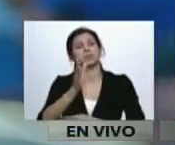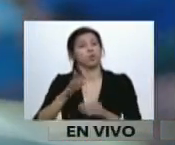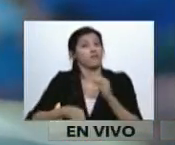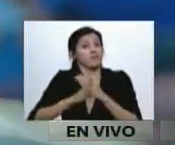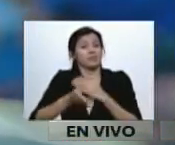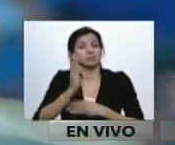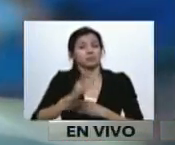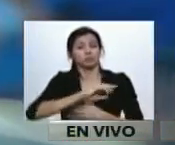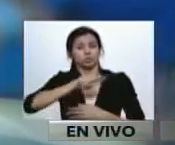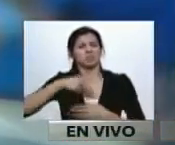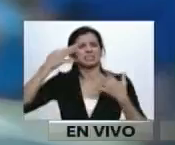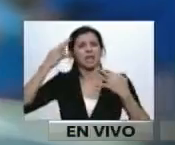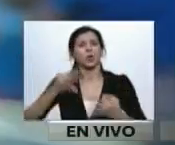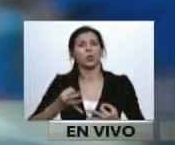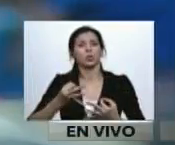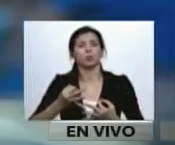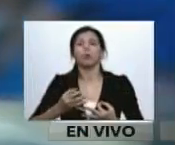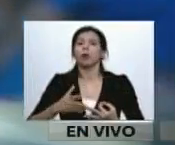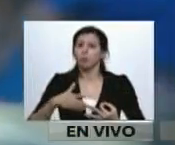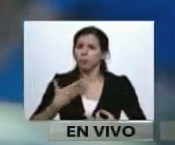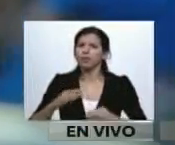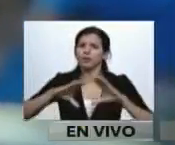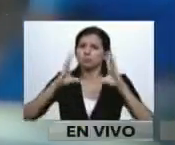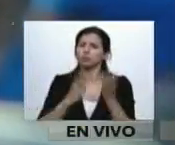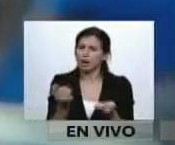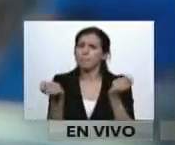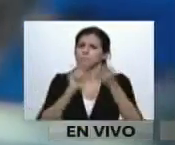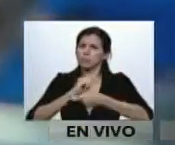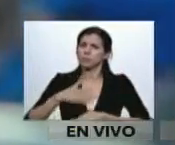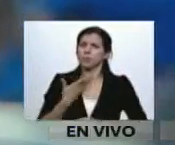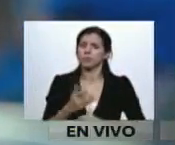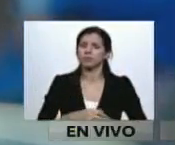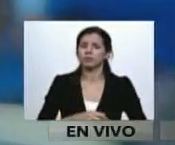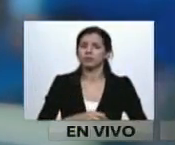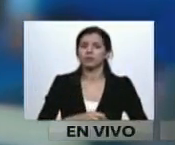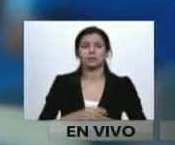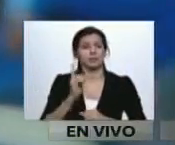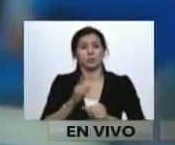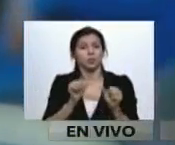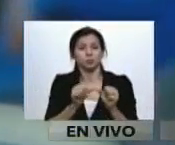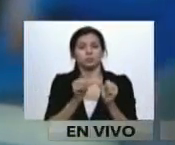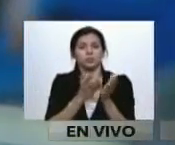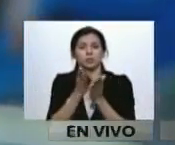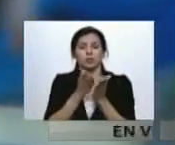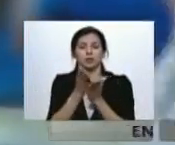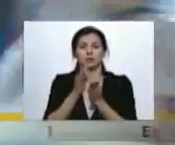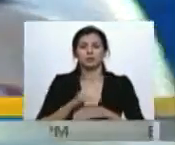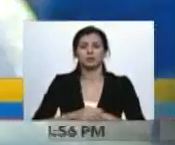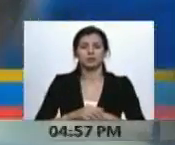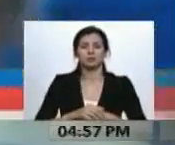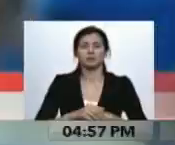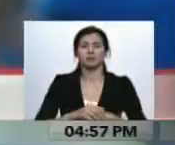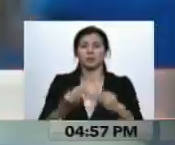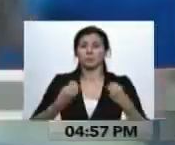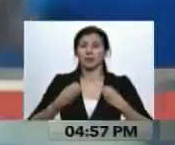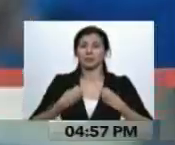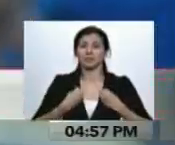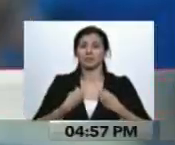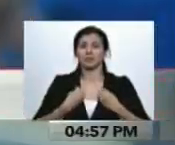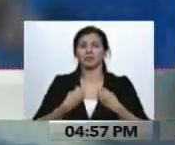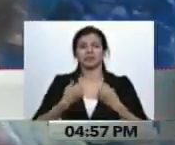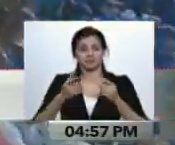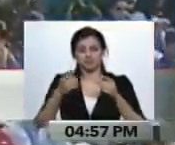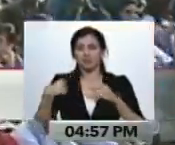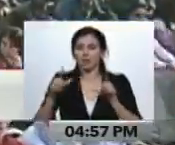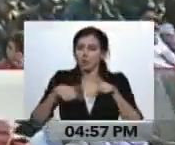y convencidas de que otro mundo es posible, debemos seguir abonando el camino para que la vida tenga su espacio